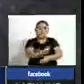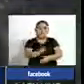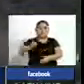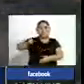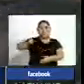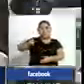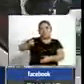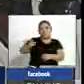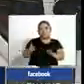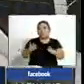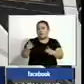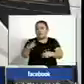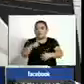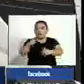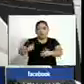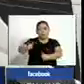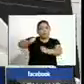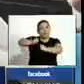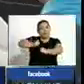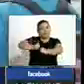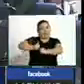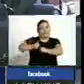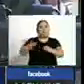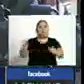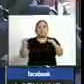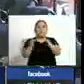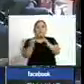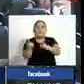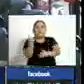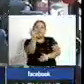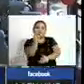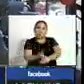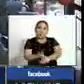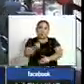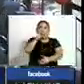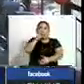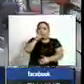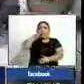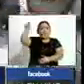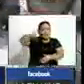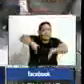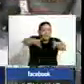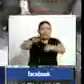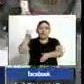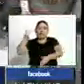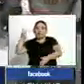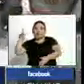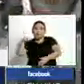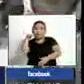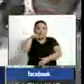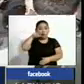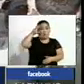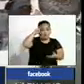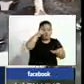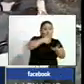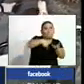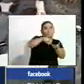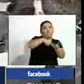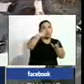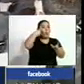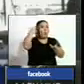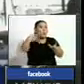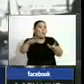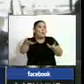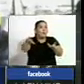Nacional Civil, Fuerza Armada, incluso gestores de tráfico están en la primera fila de la emergencia para contener la propagación del